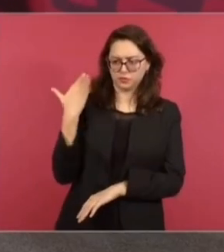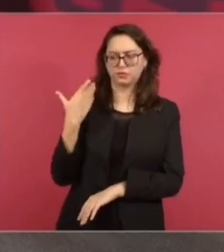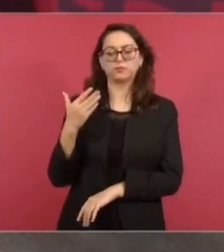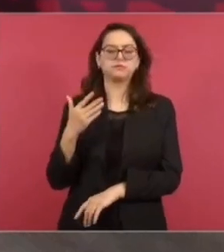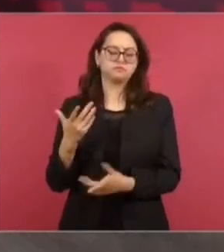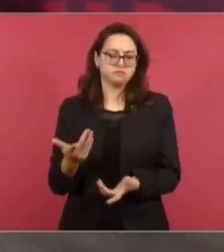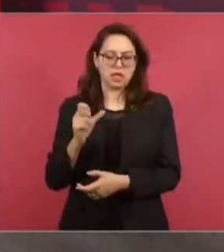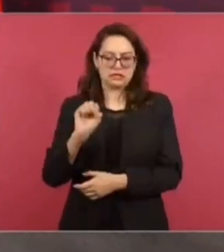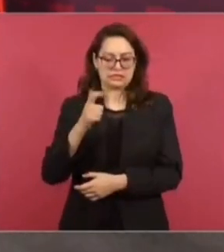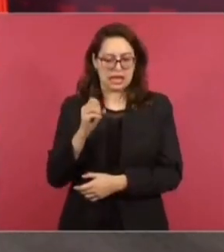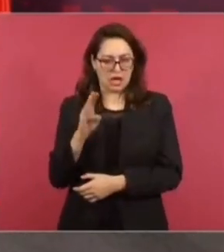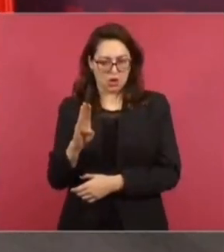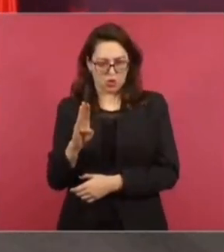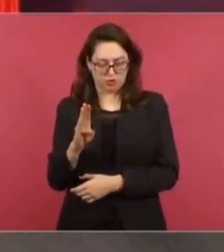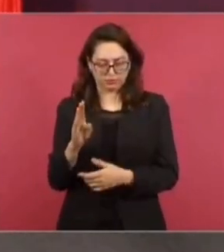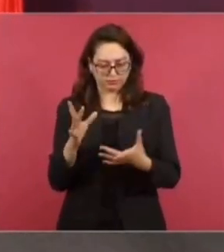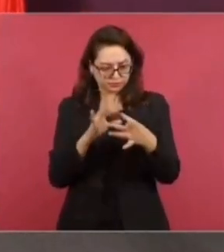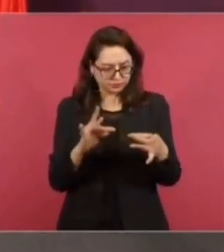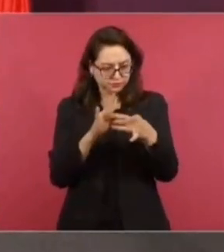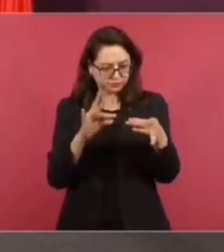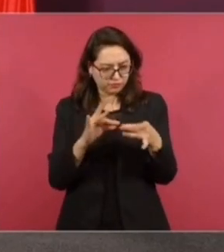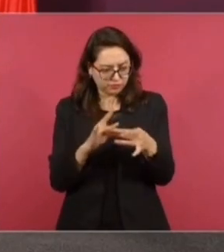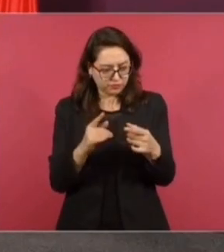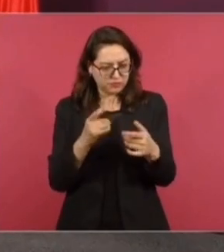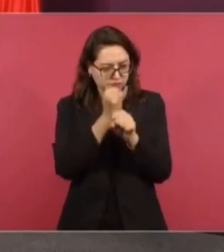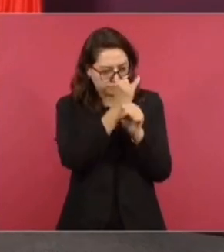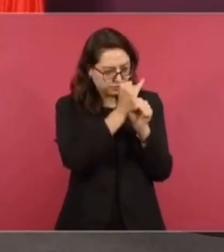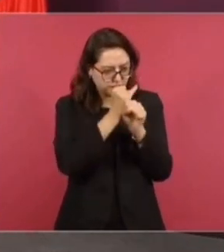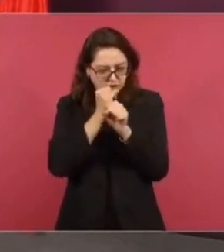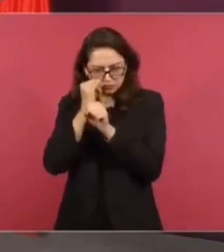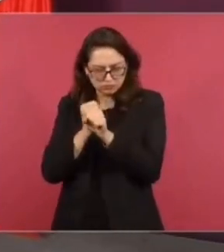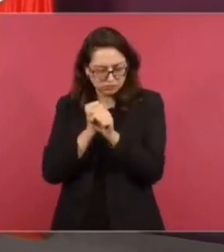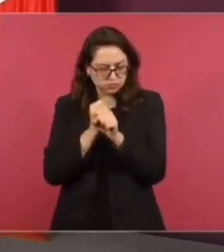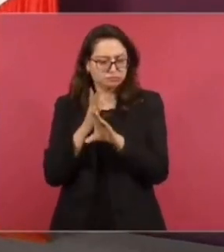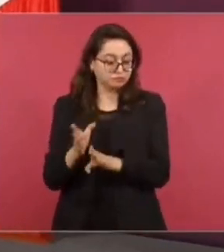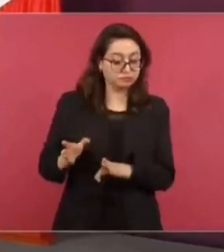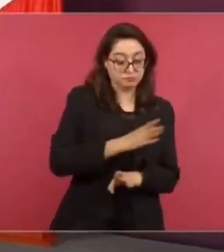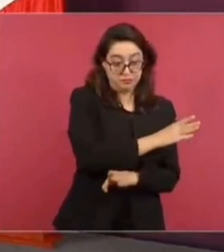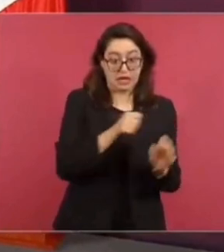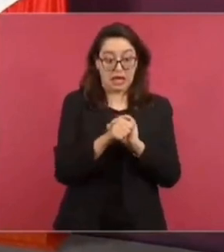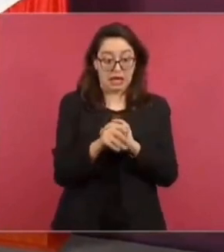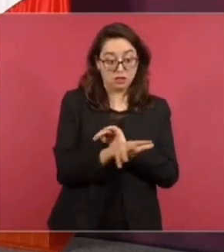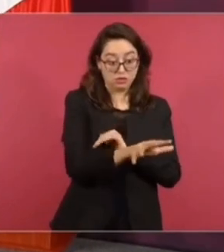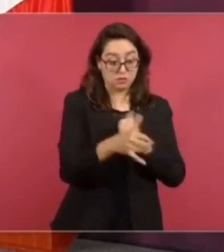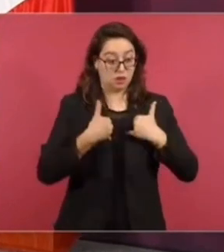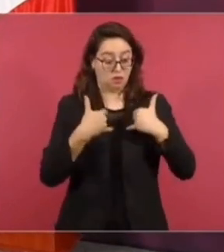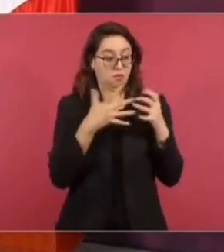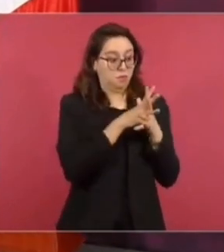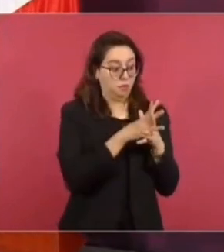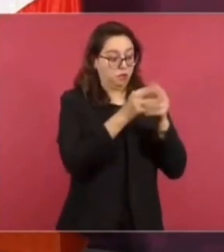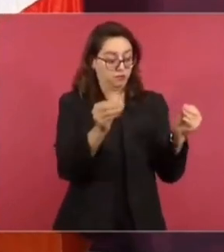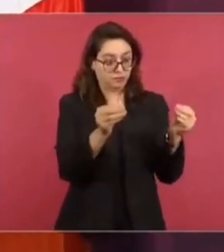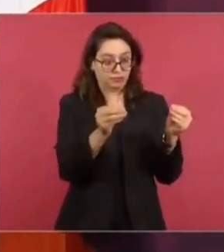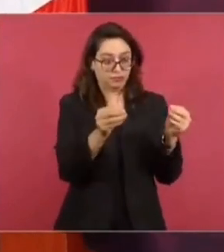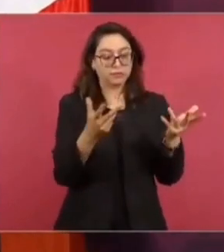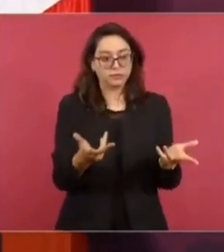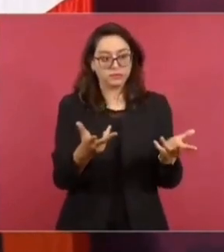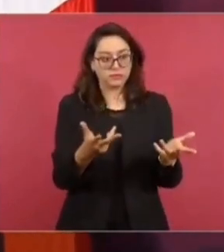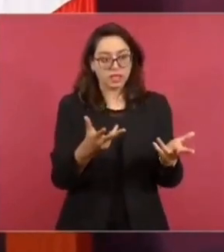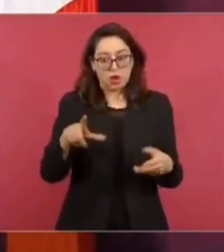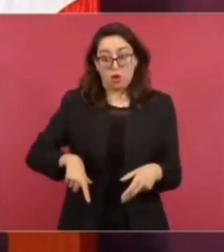de funcionarios públicos estatales y federales, una